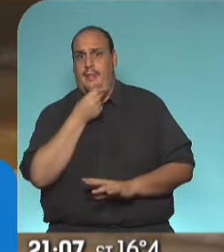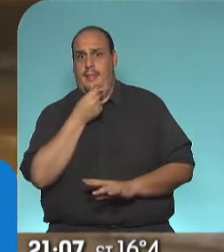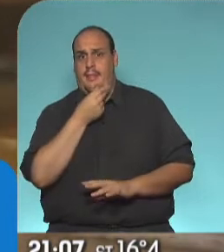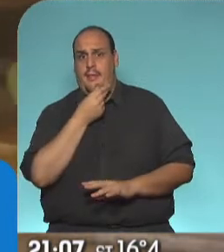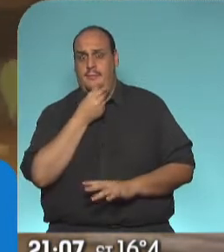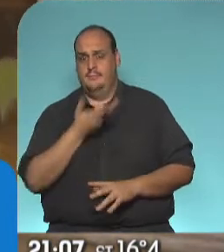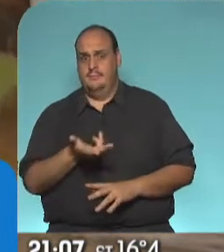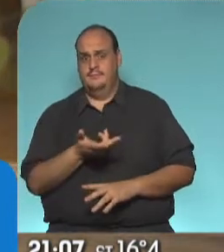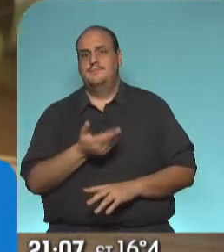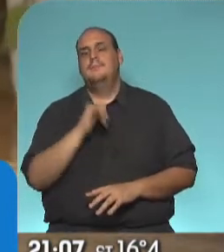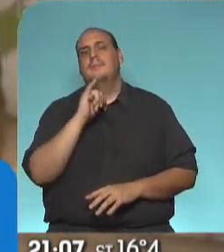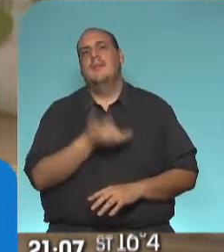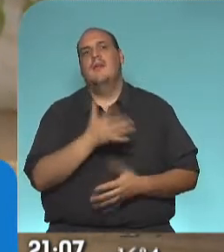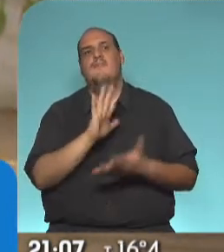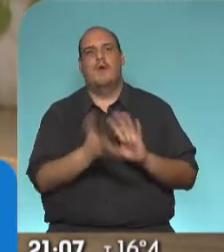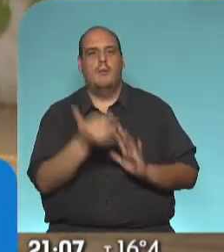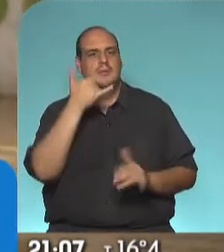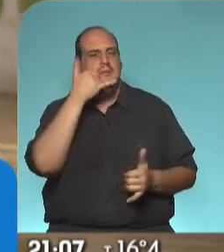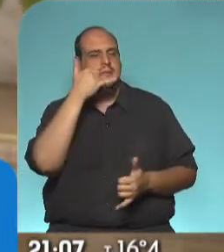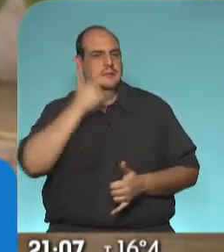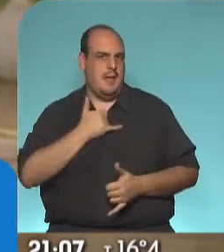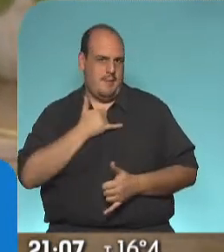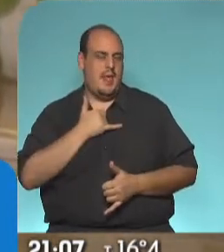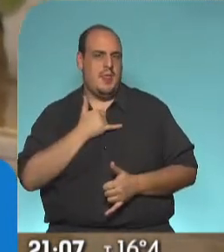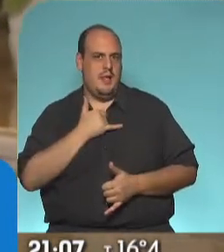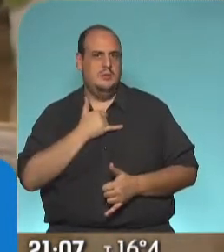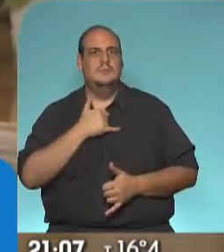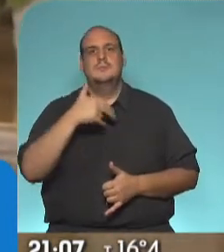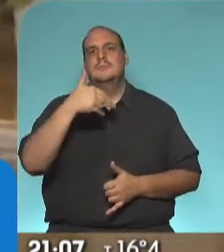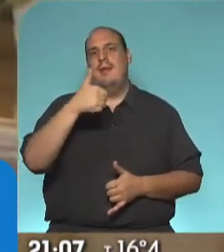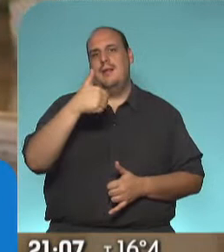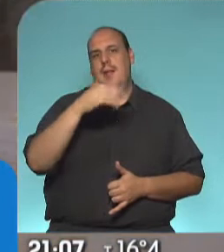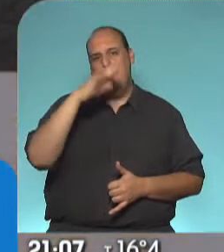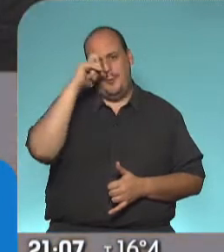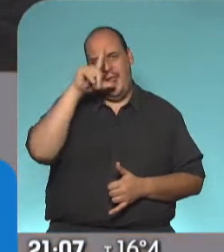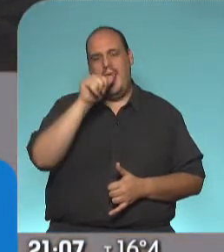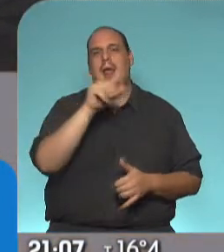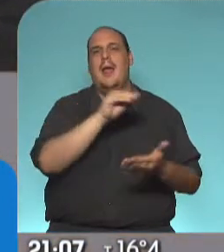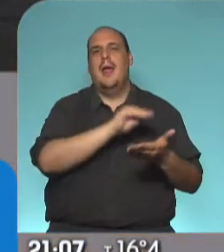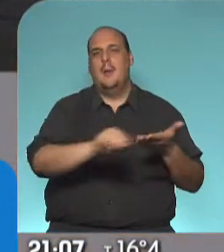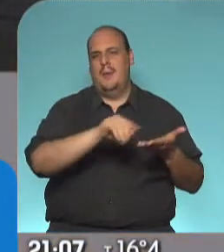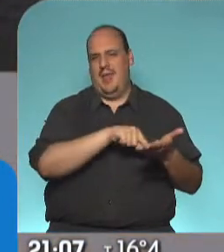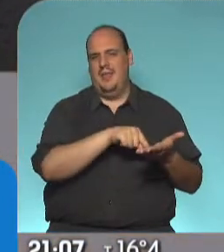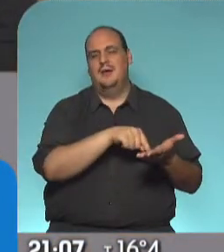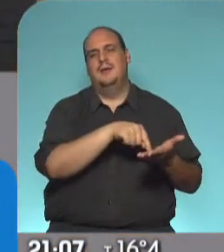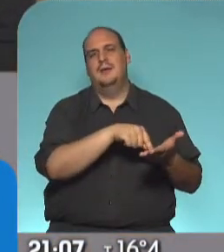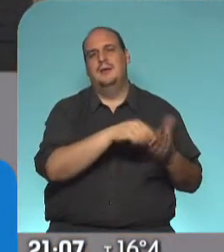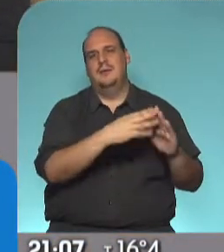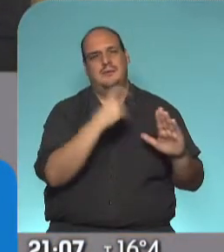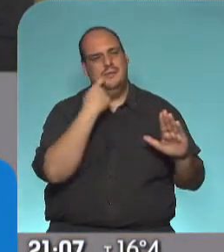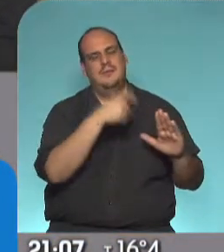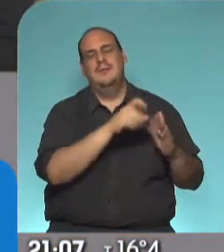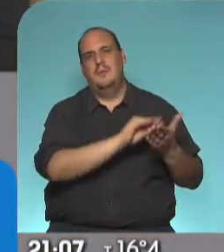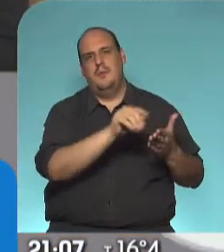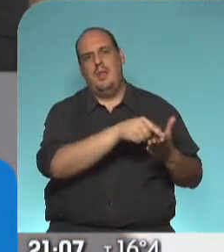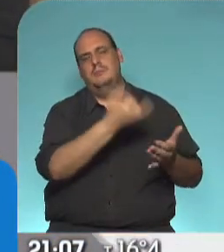Sí, verbalmente, a través de un llamado telefónico con Anabela, que era la administrativa, me puso en auto sobre